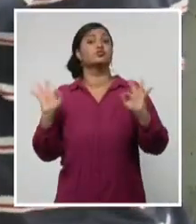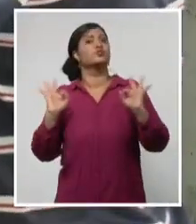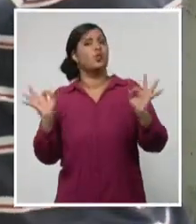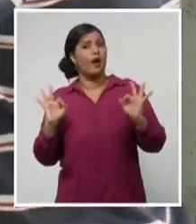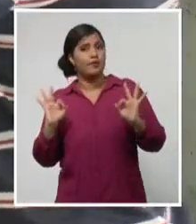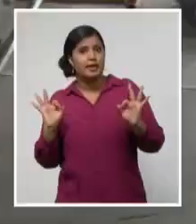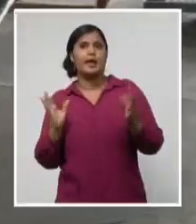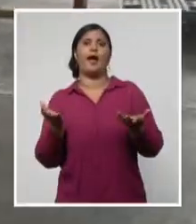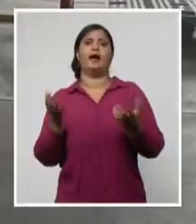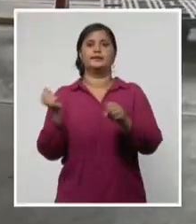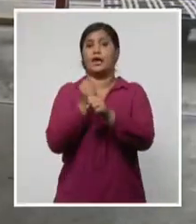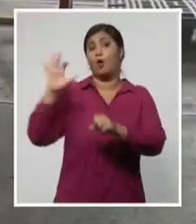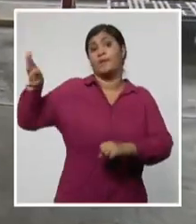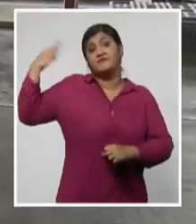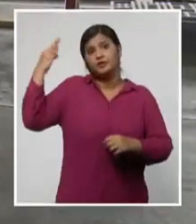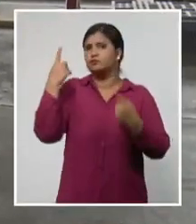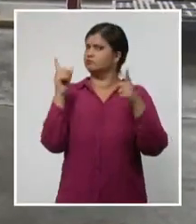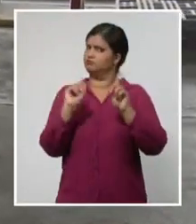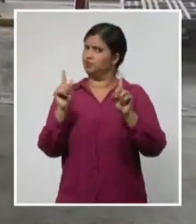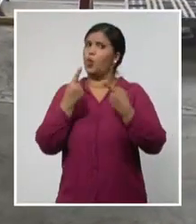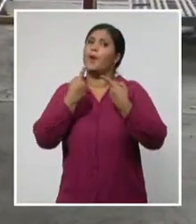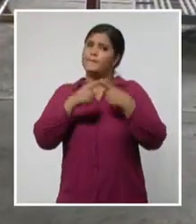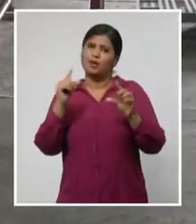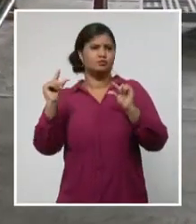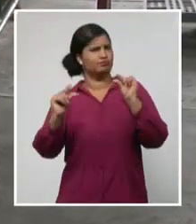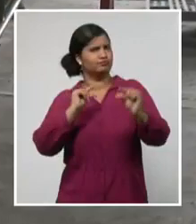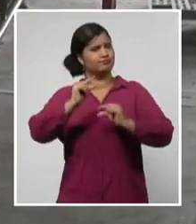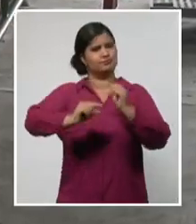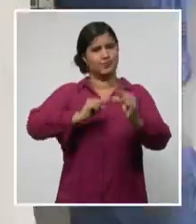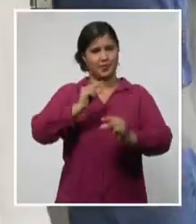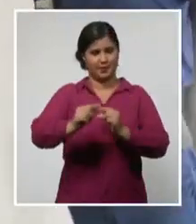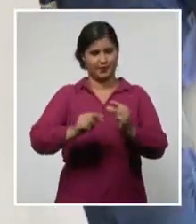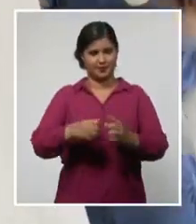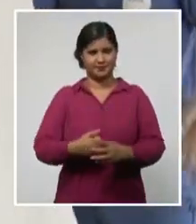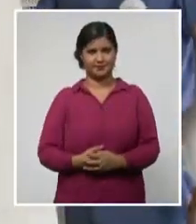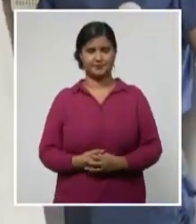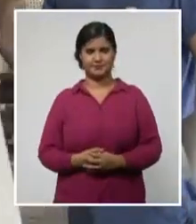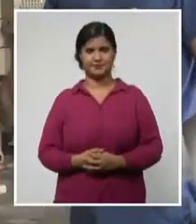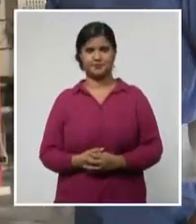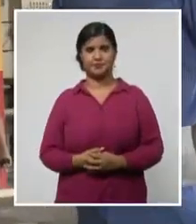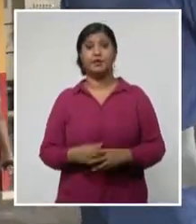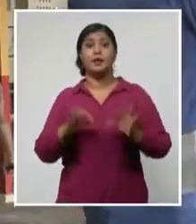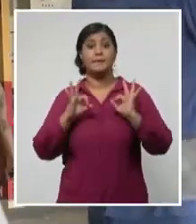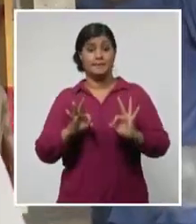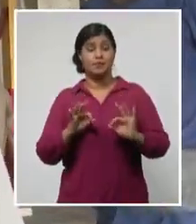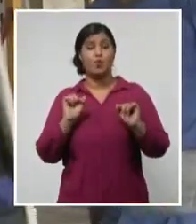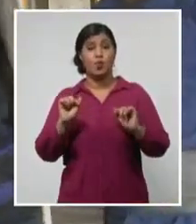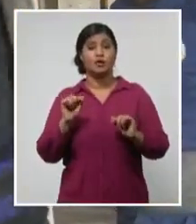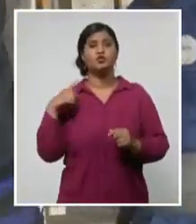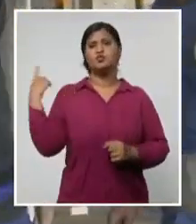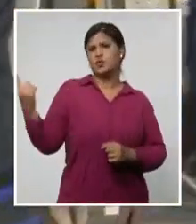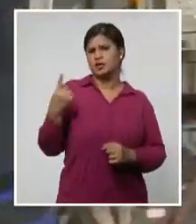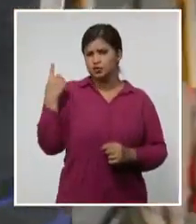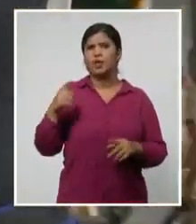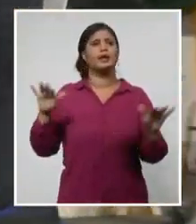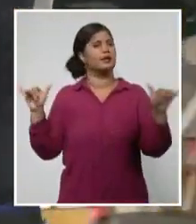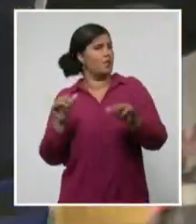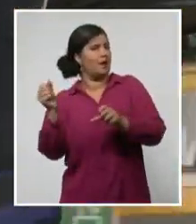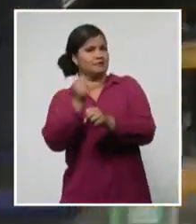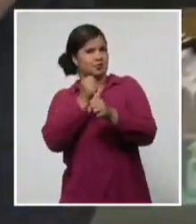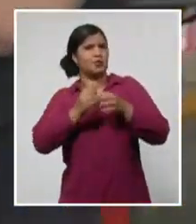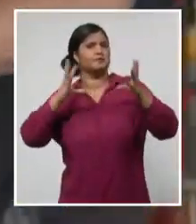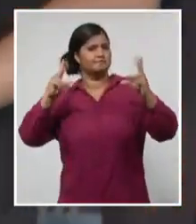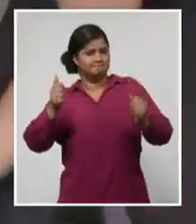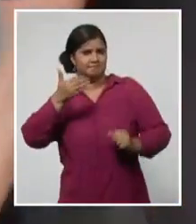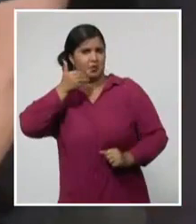recuperación del café arábico el café para el consumo nacional también muestra resultados productivos aporte significativo